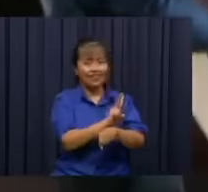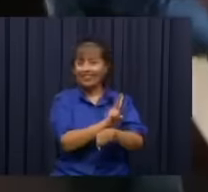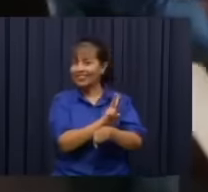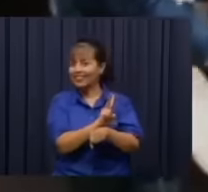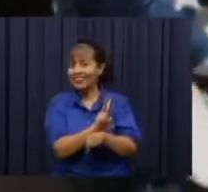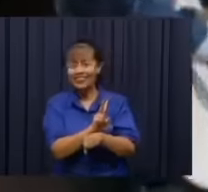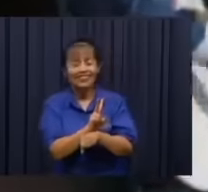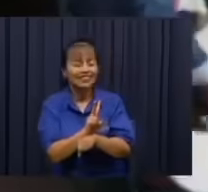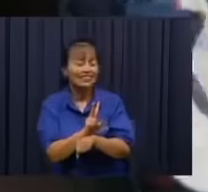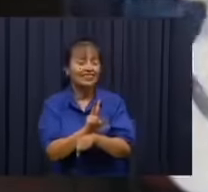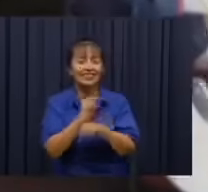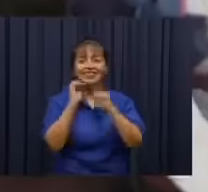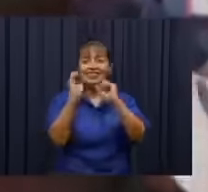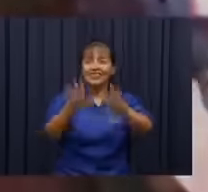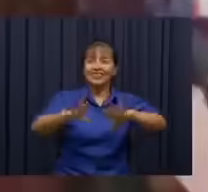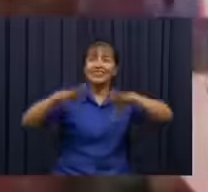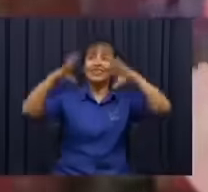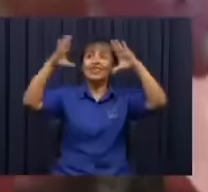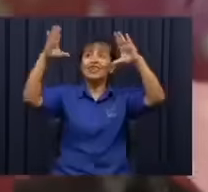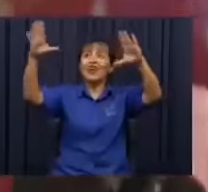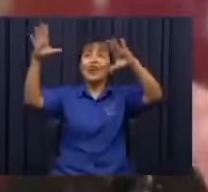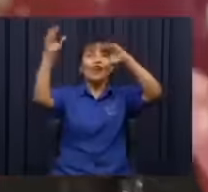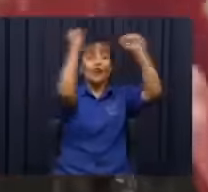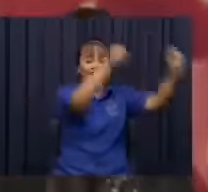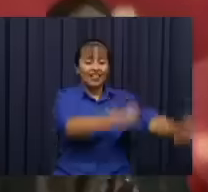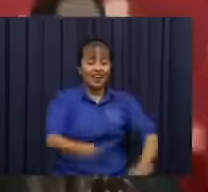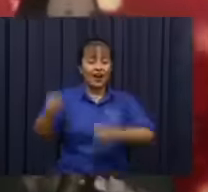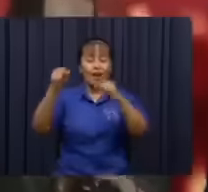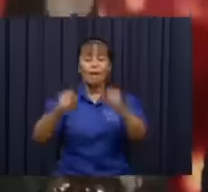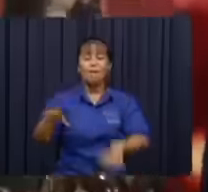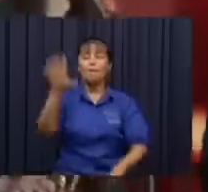no me avergüenzo del Evangelio,